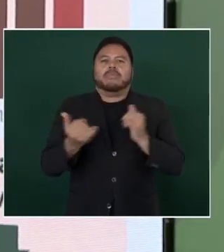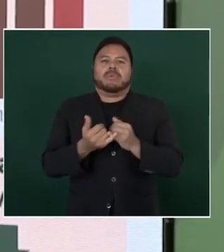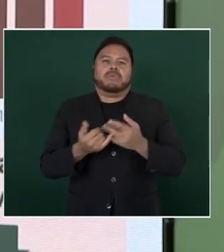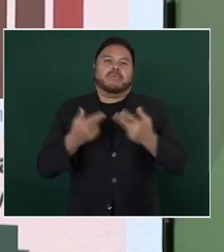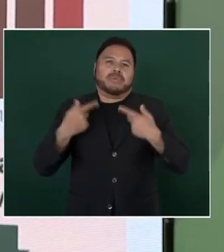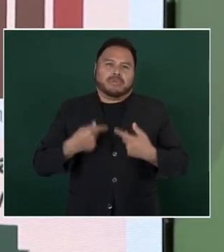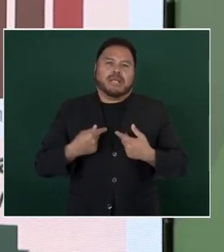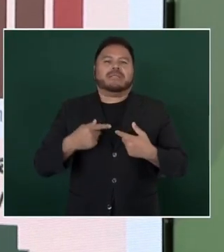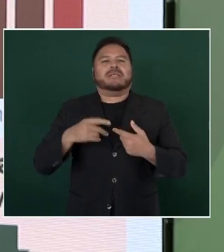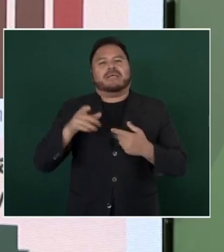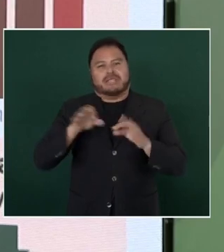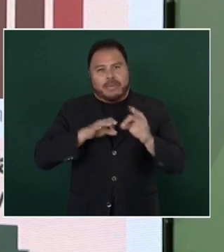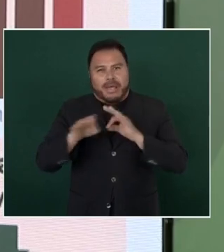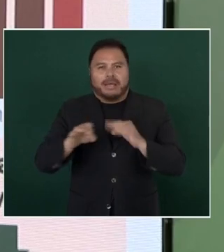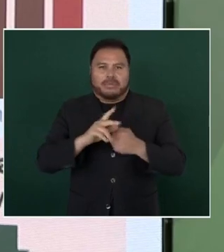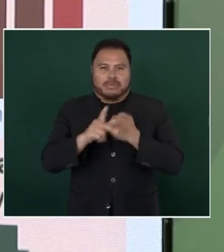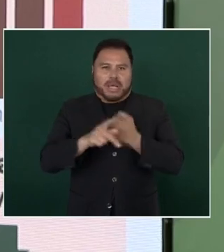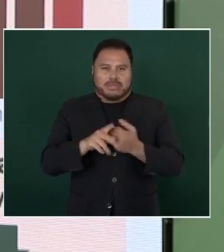de la nación